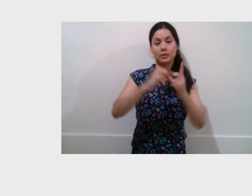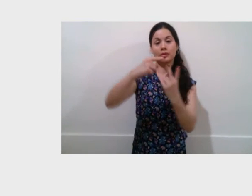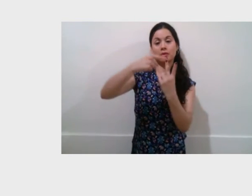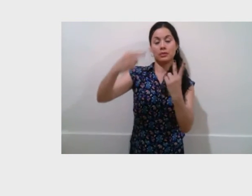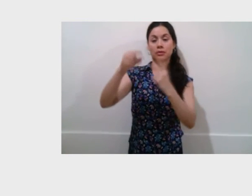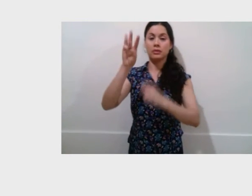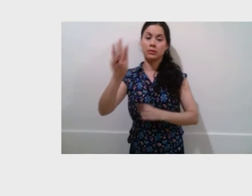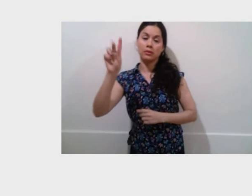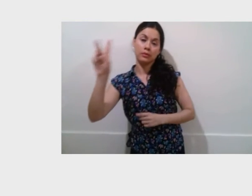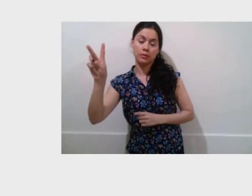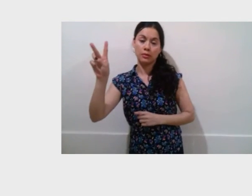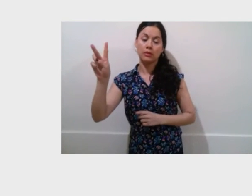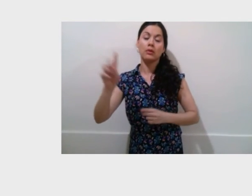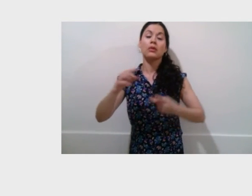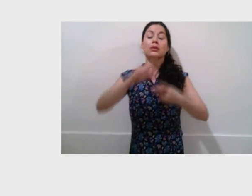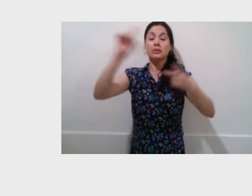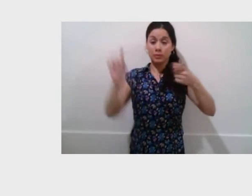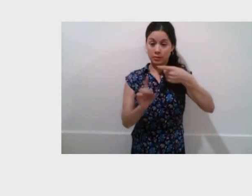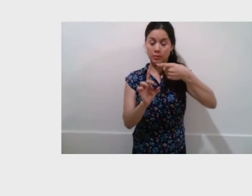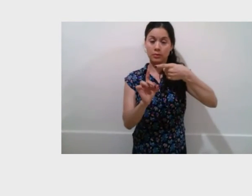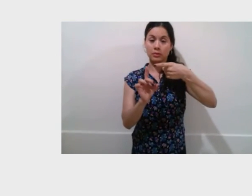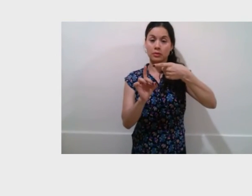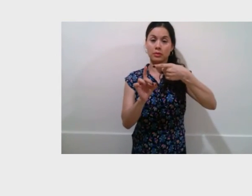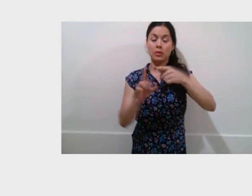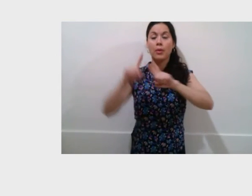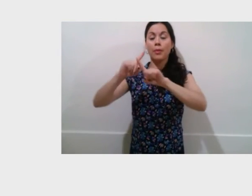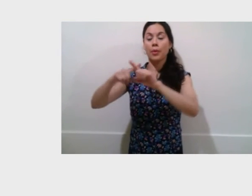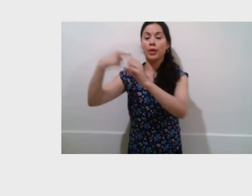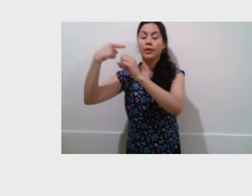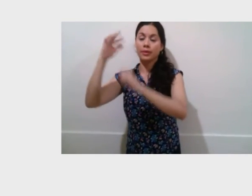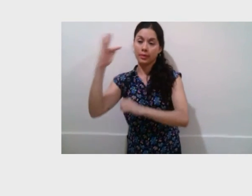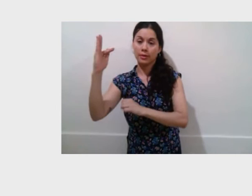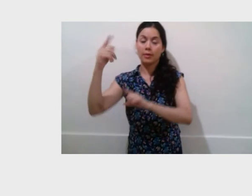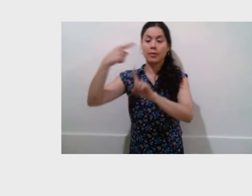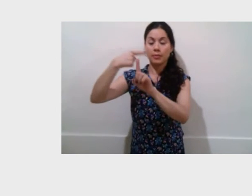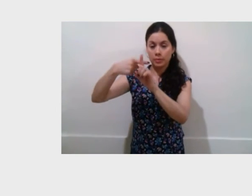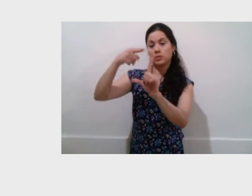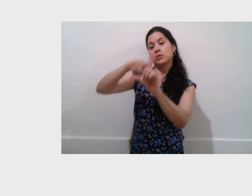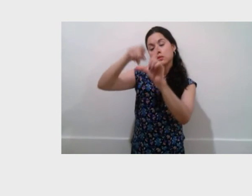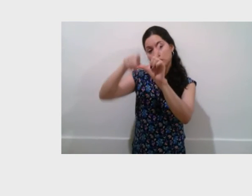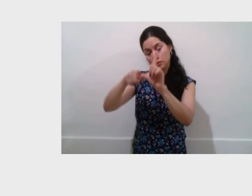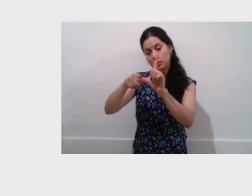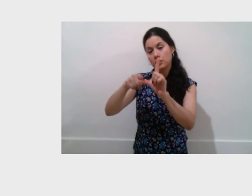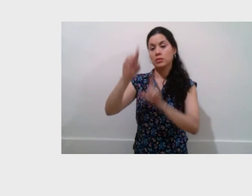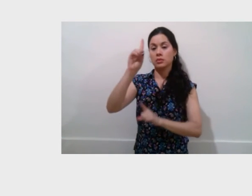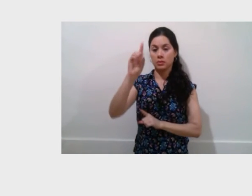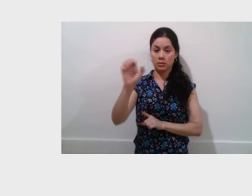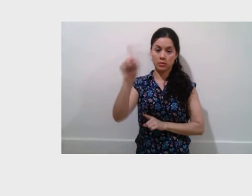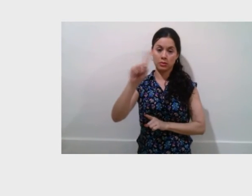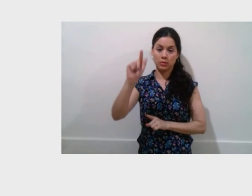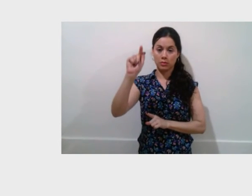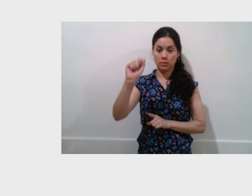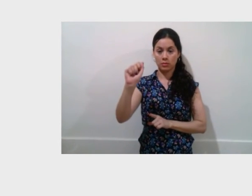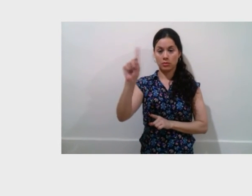de 32 sobre 15 por t más el ángulo de desfase.